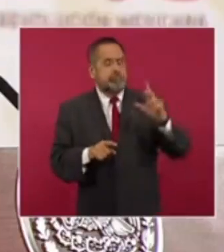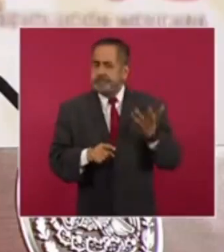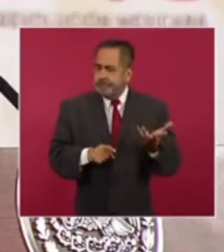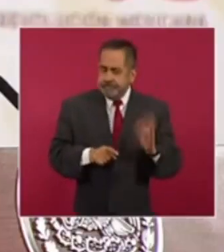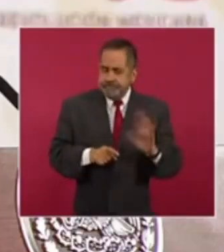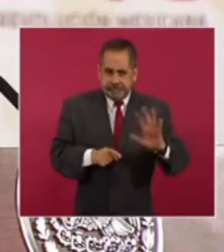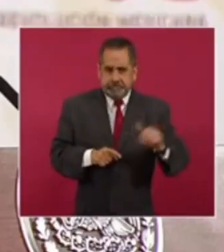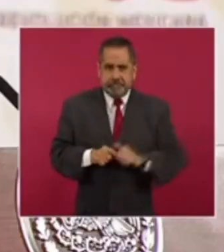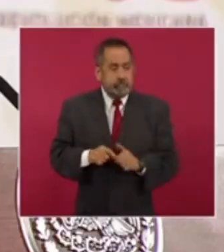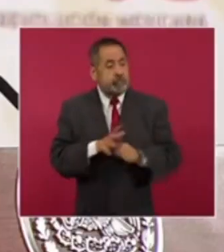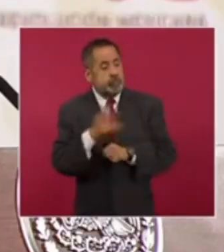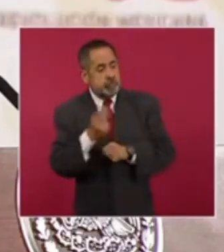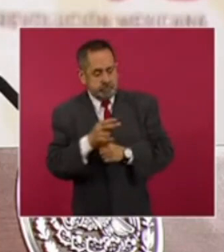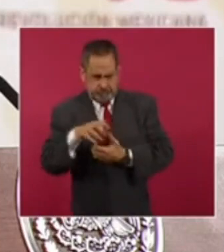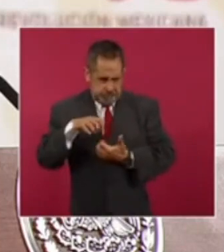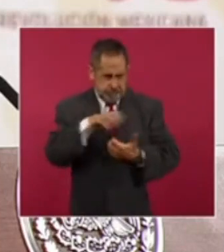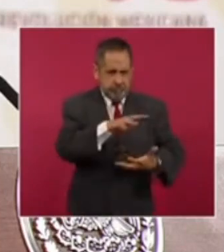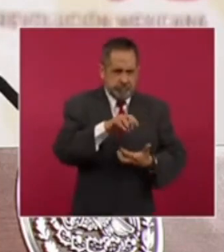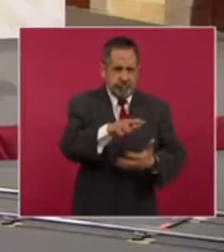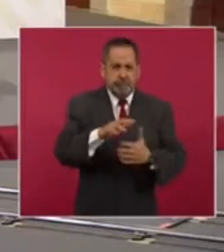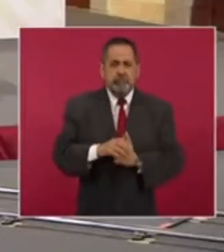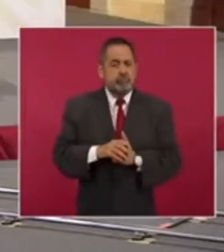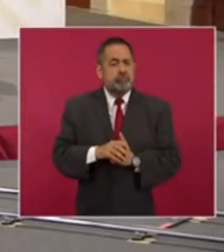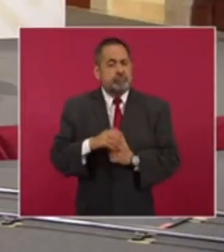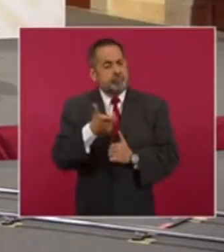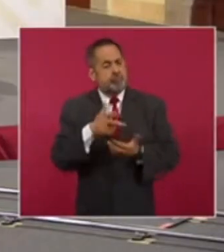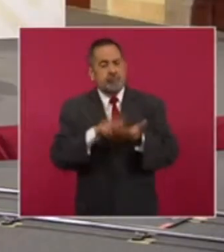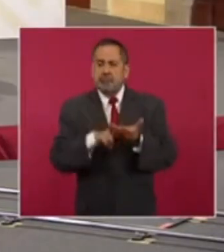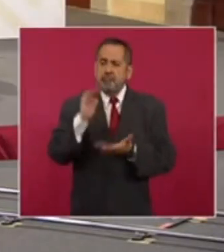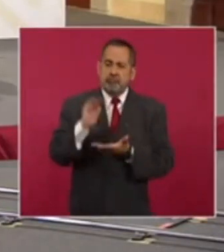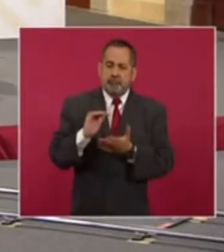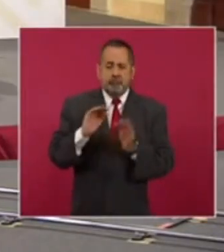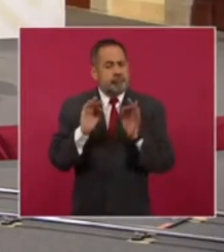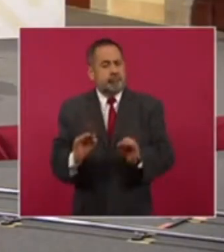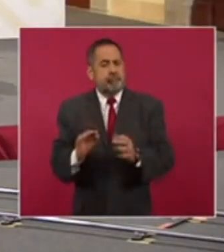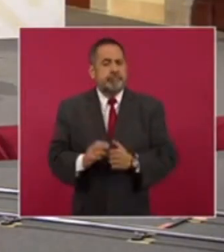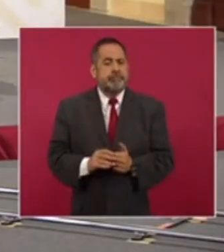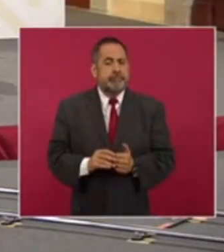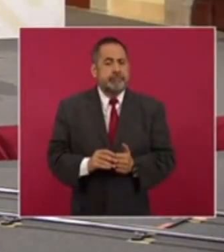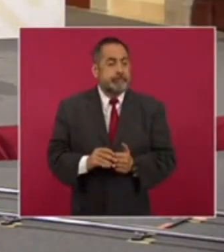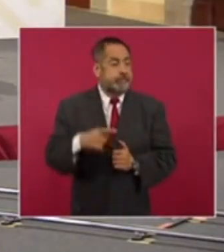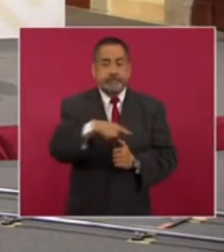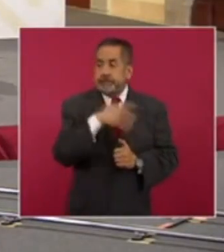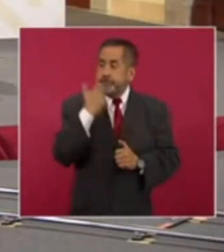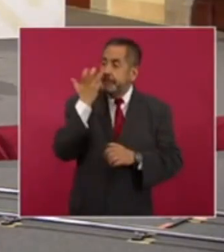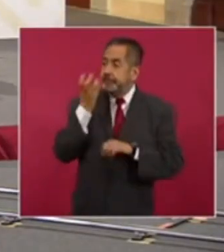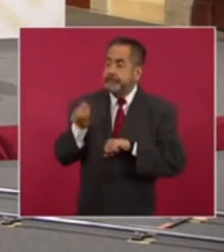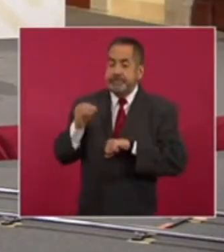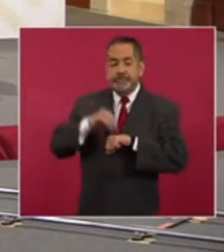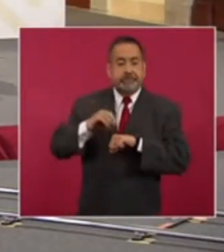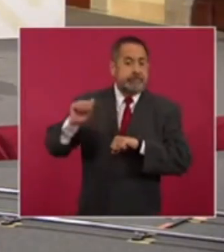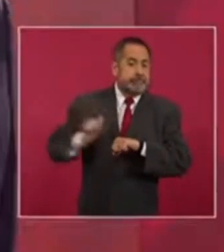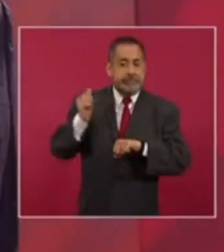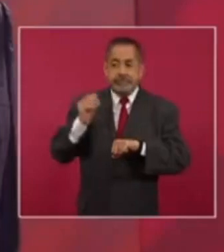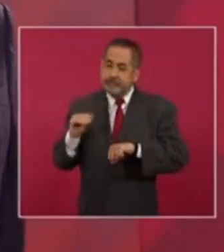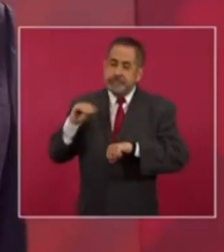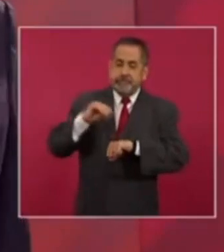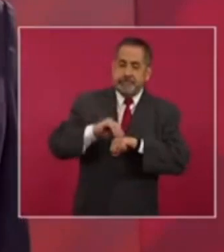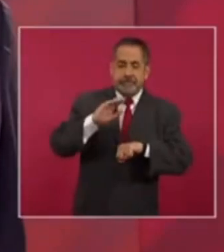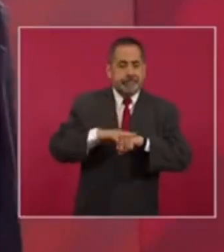lo que necesiten y a un precio bajo. Y ellos quisieron aprovechar